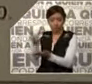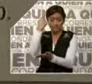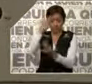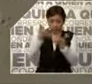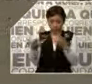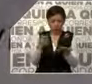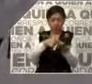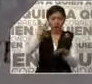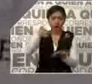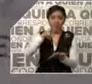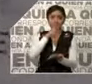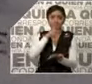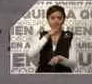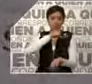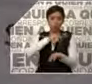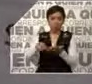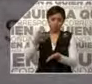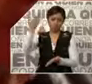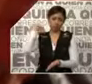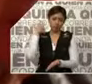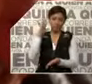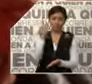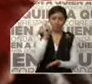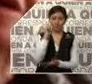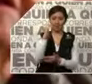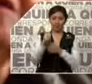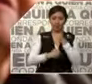seguro adquirido hace más de 20 años.